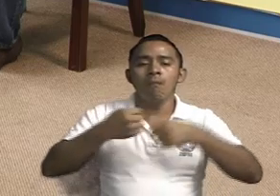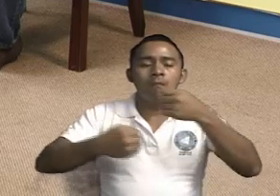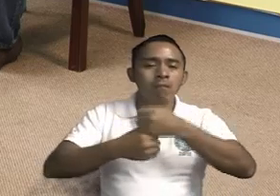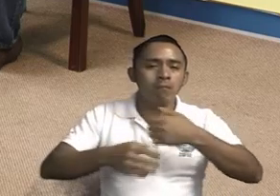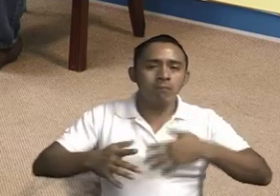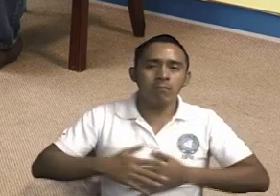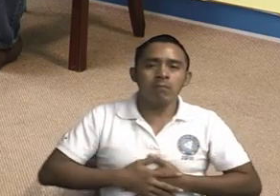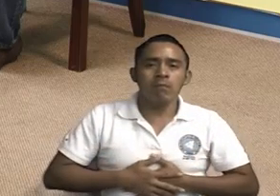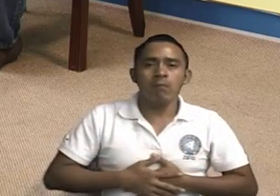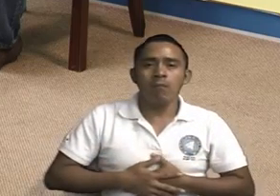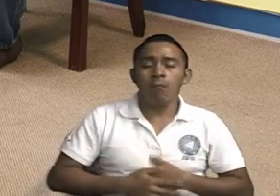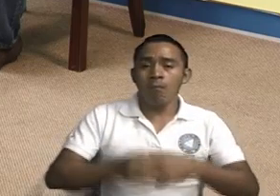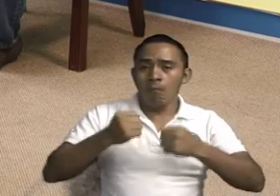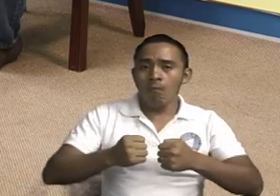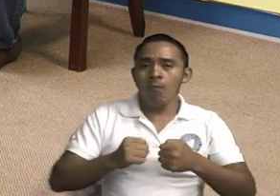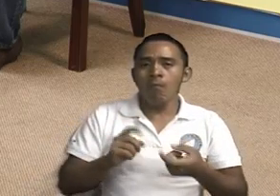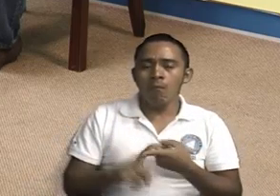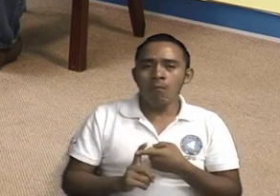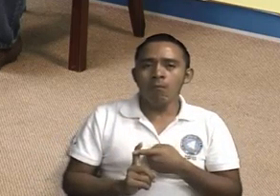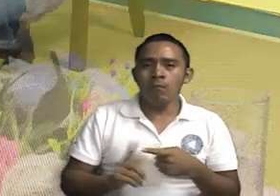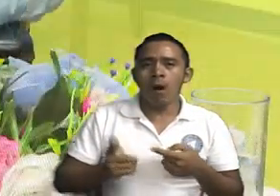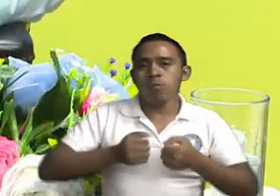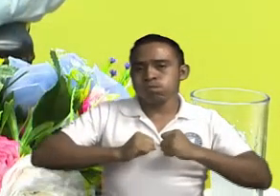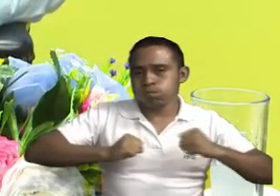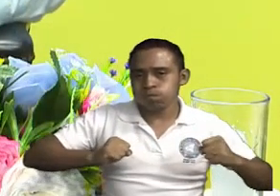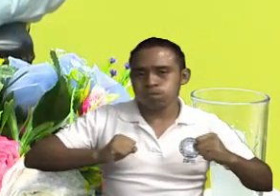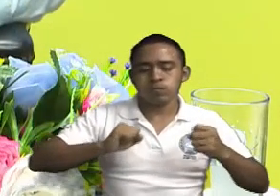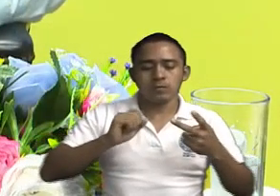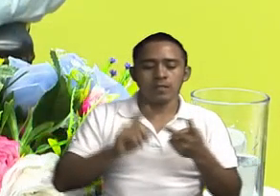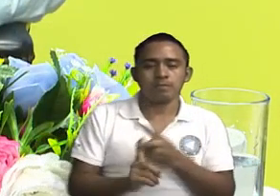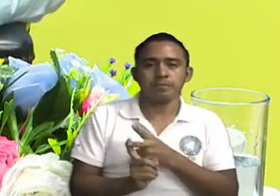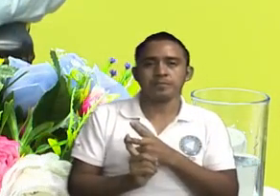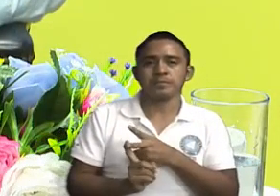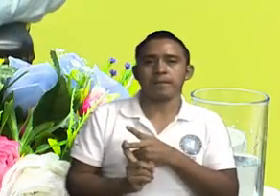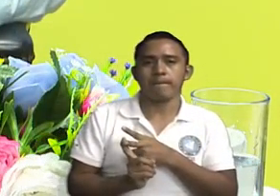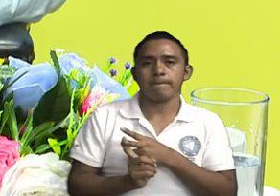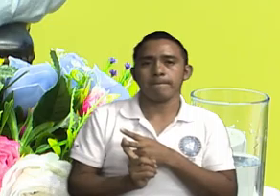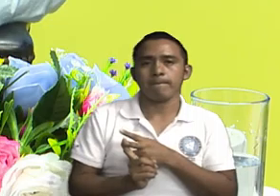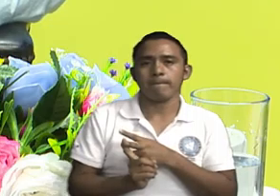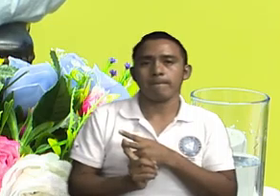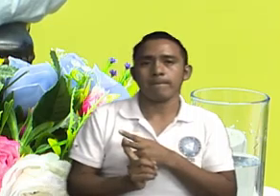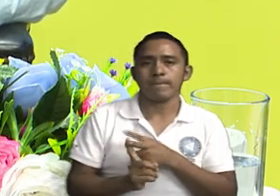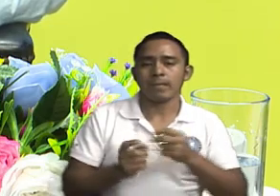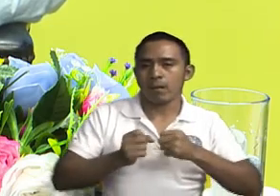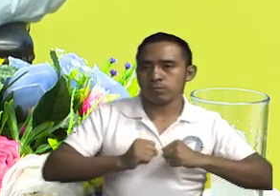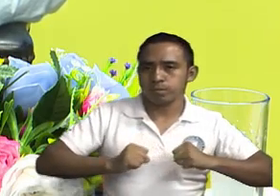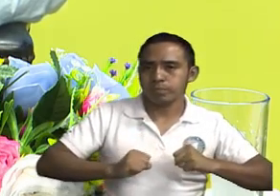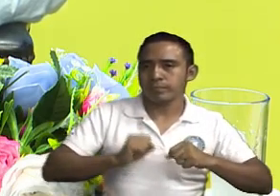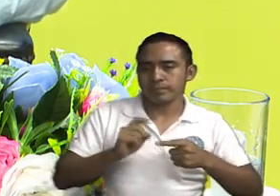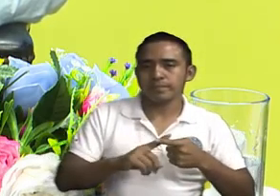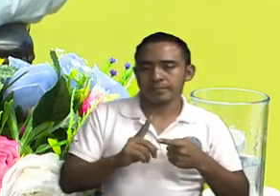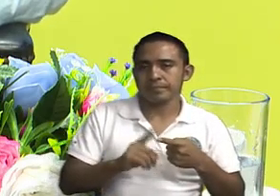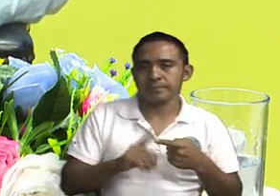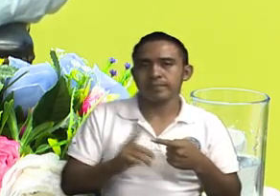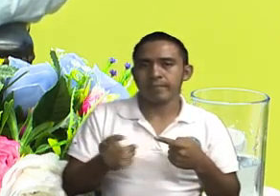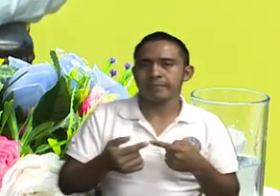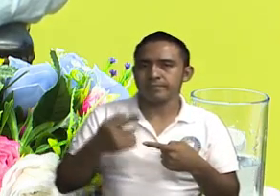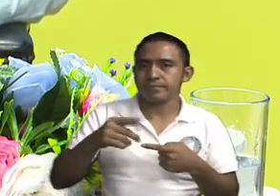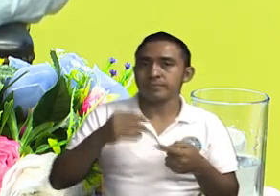claro, el hombre que tiene problemas de sobrepeso o de gordura, se podría decir, ¿es un